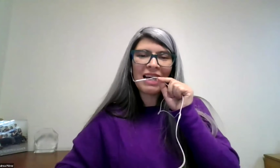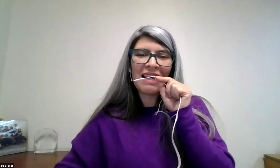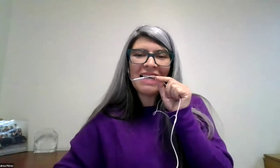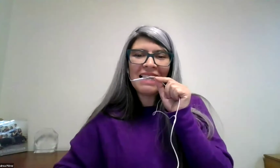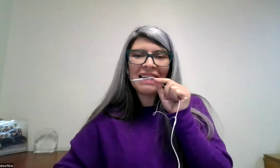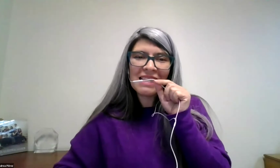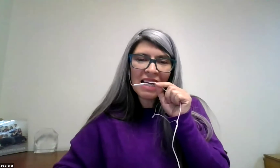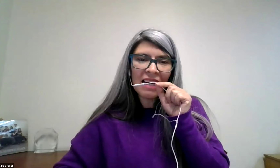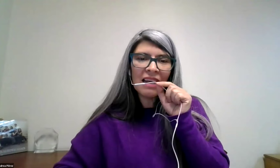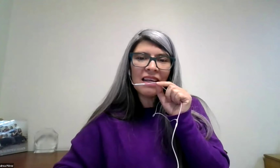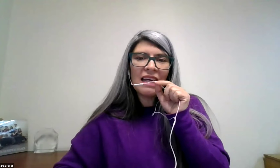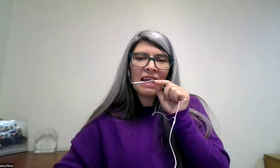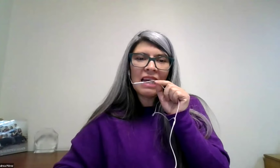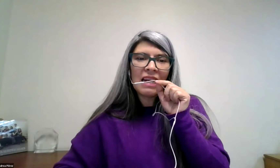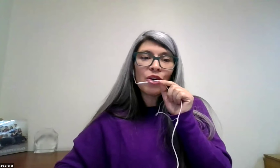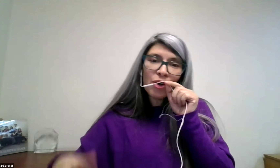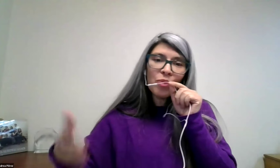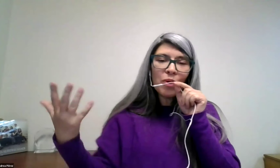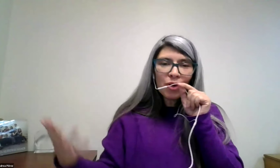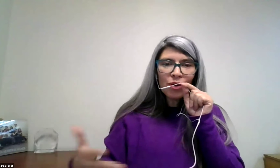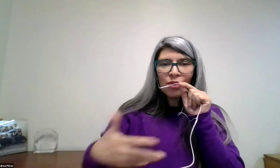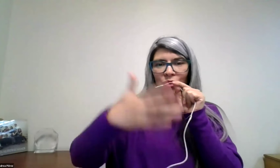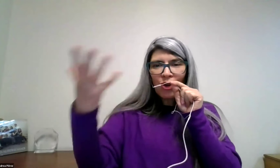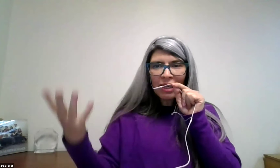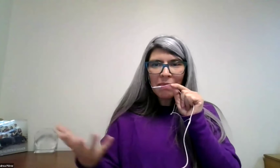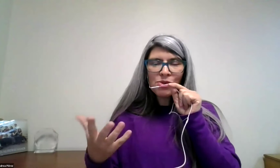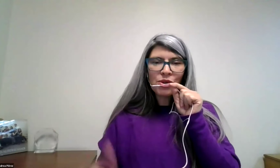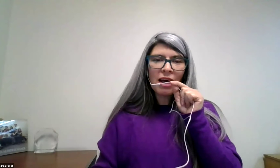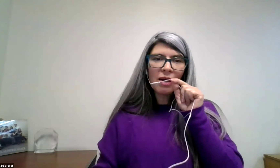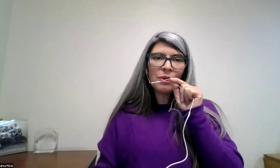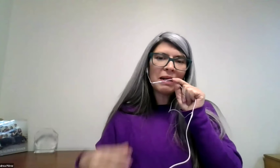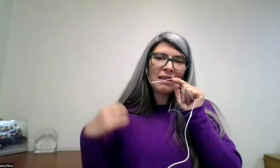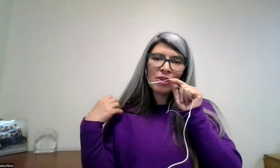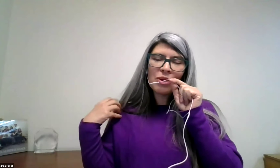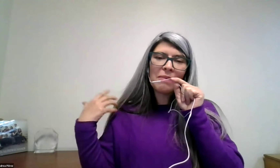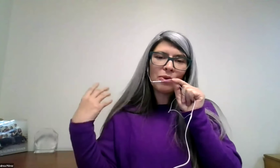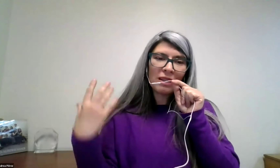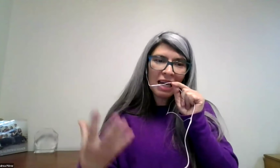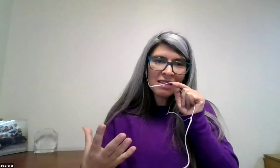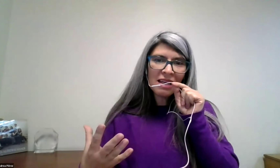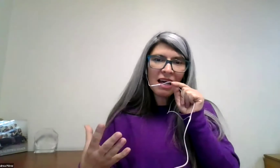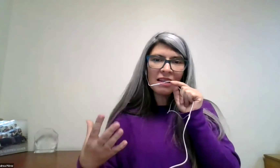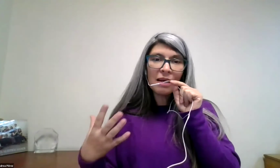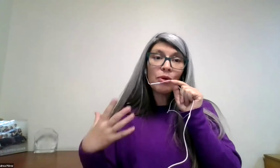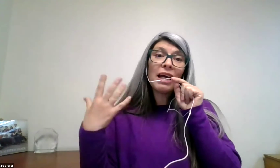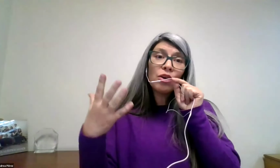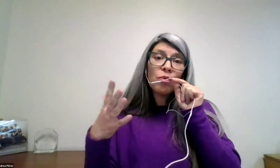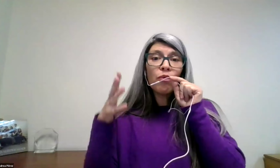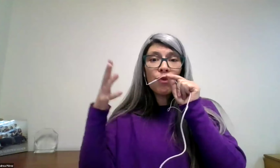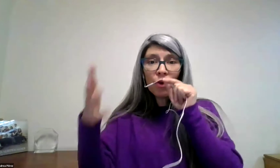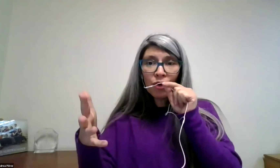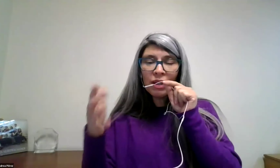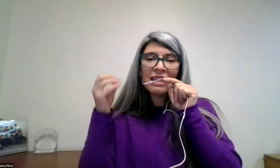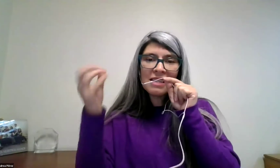la hora de cierre. Recojo un poco todo lo que han mencionado, partiendo por la importancia de poner como